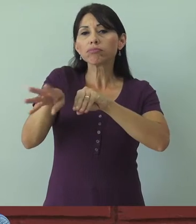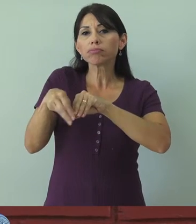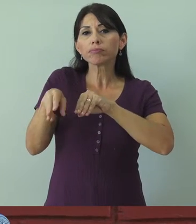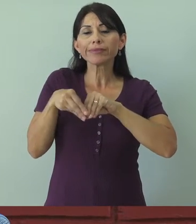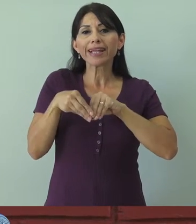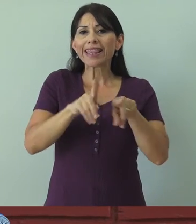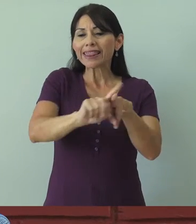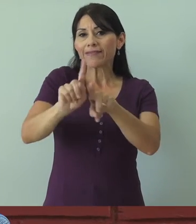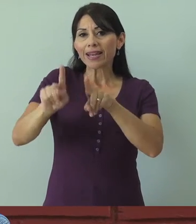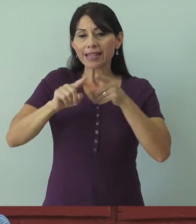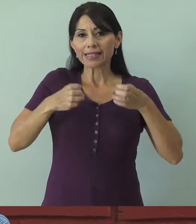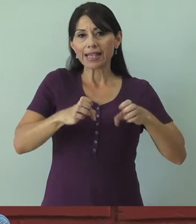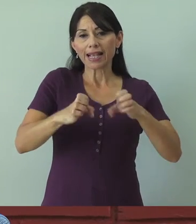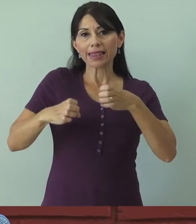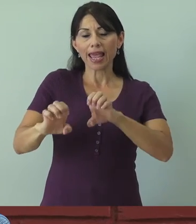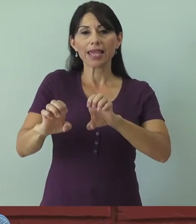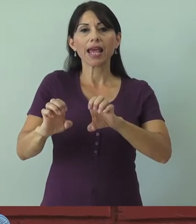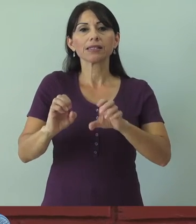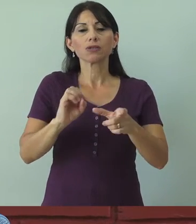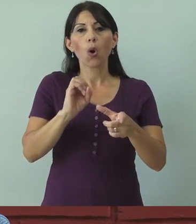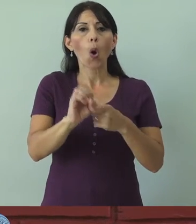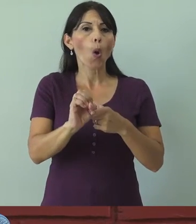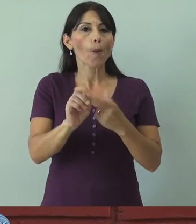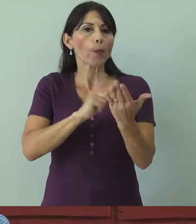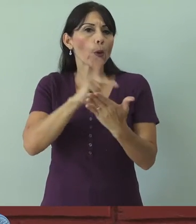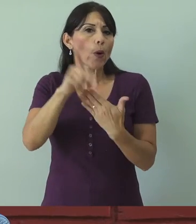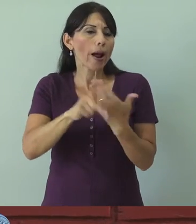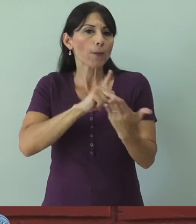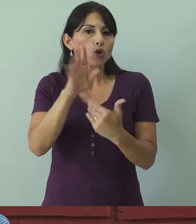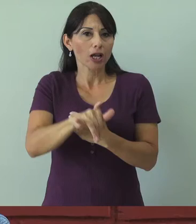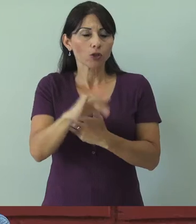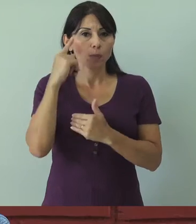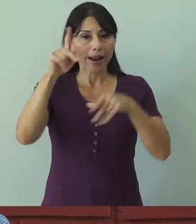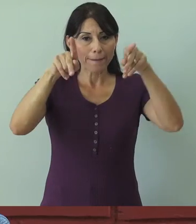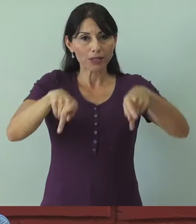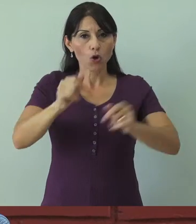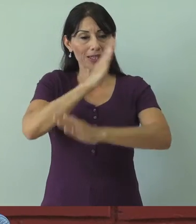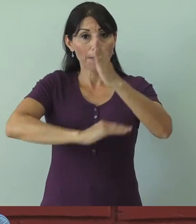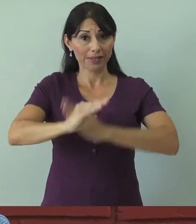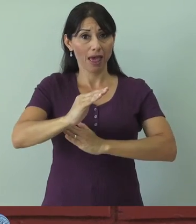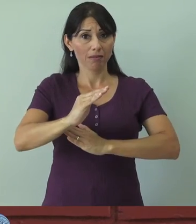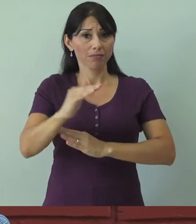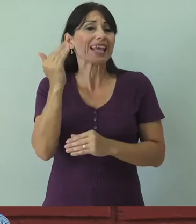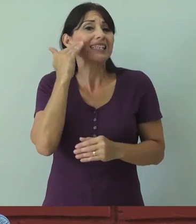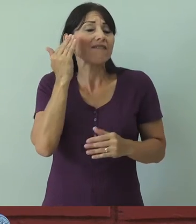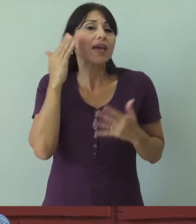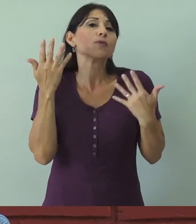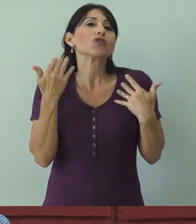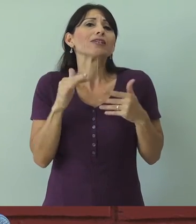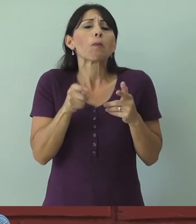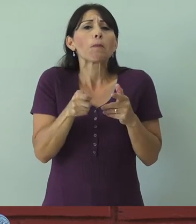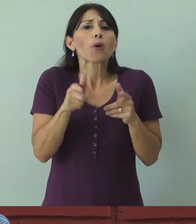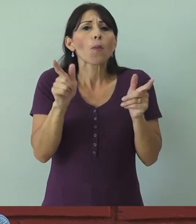diferentes estrategias o programas o proyectos para las personas con discapacidad que sabemos son mínimas